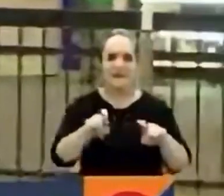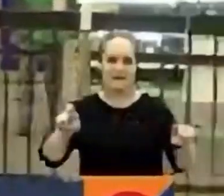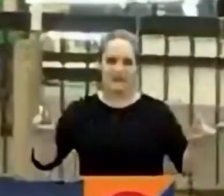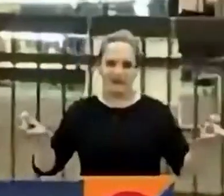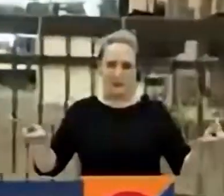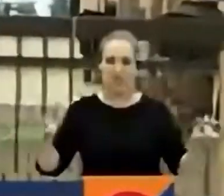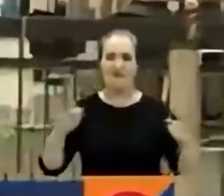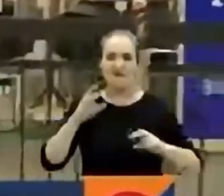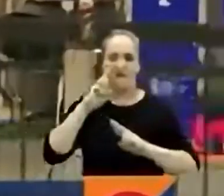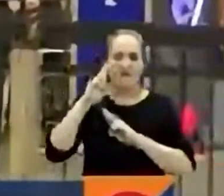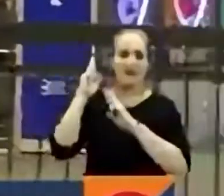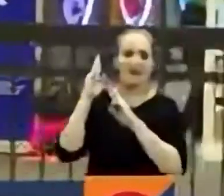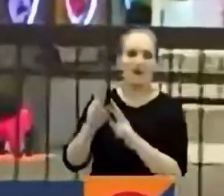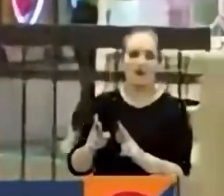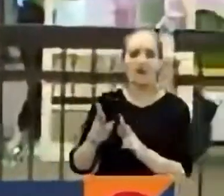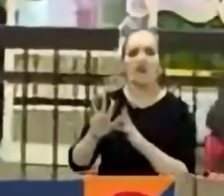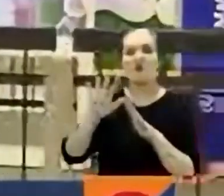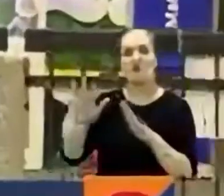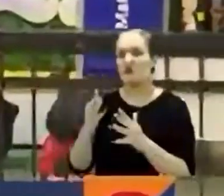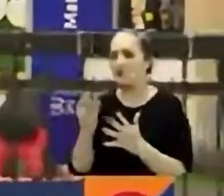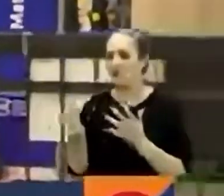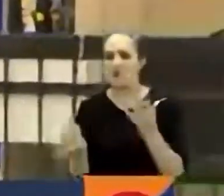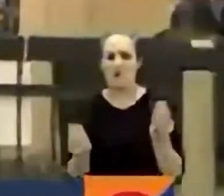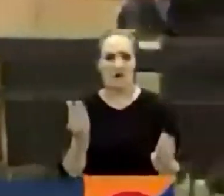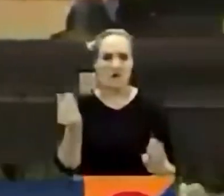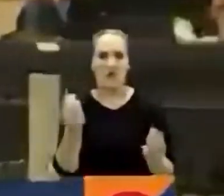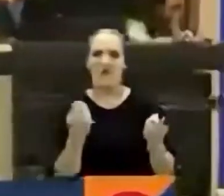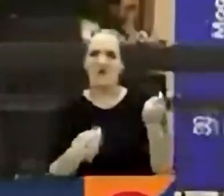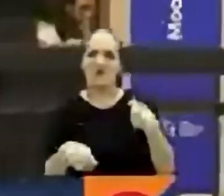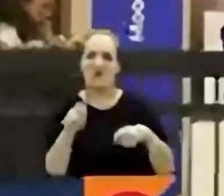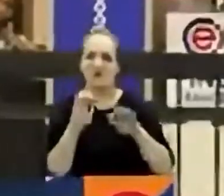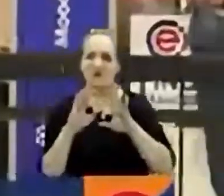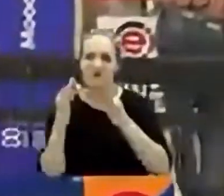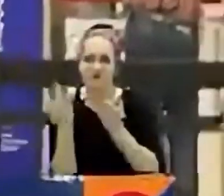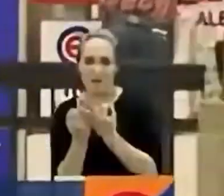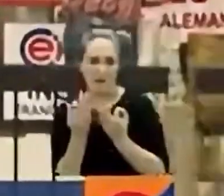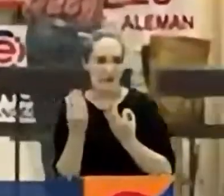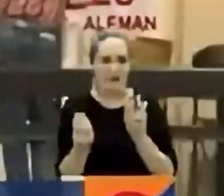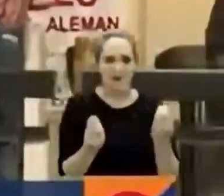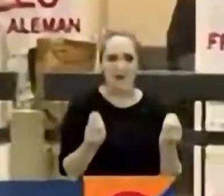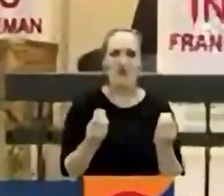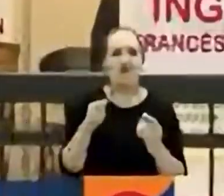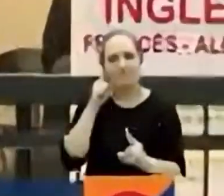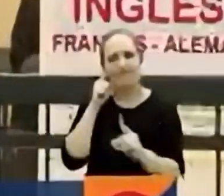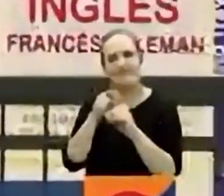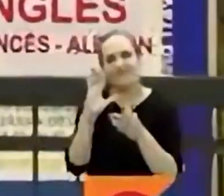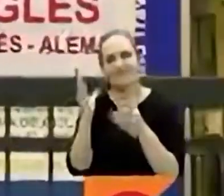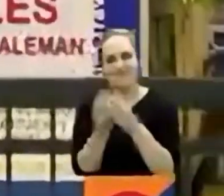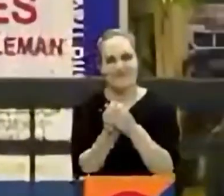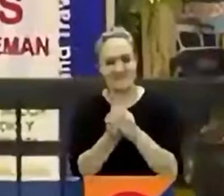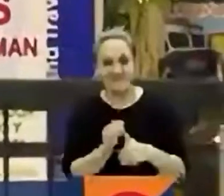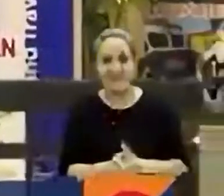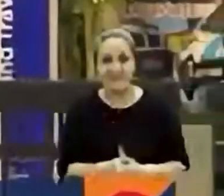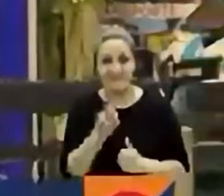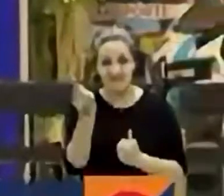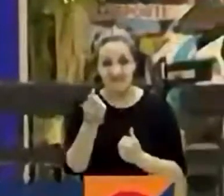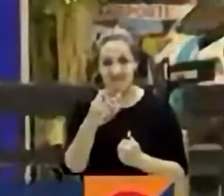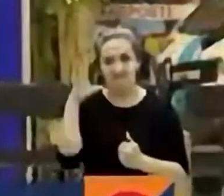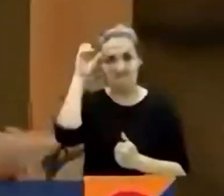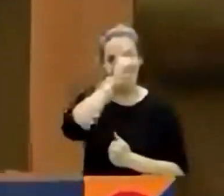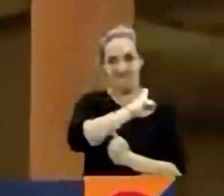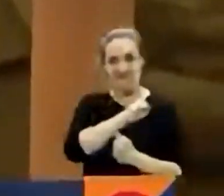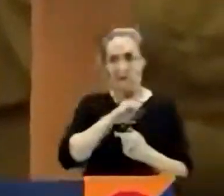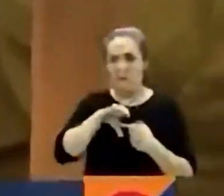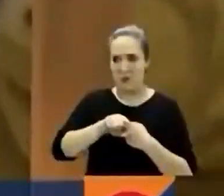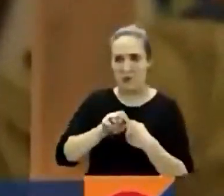el reconocimiento de la configuración de nuevos modelos de familia como propósito inclusivo. Prográmese con esta feria y más